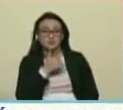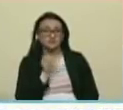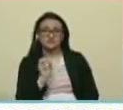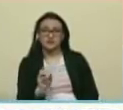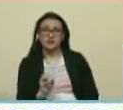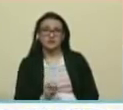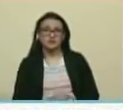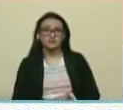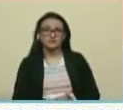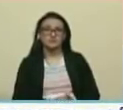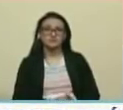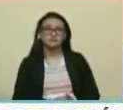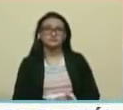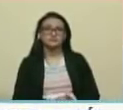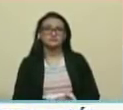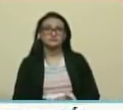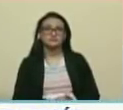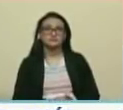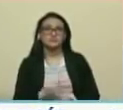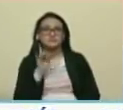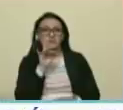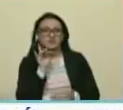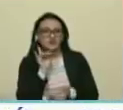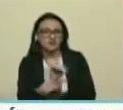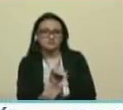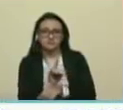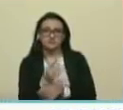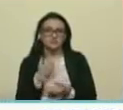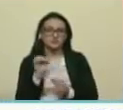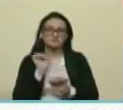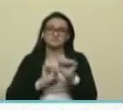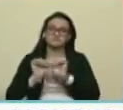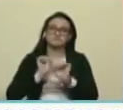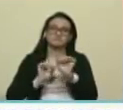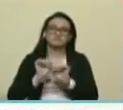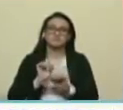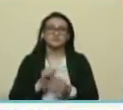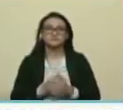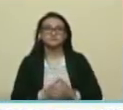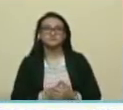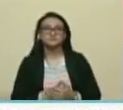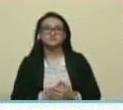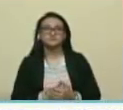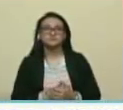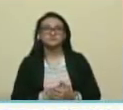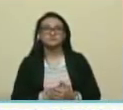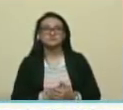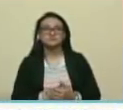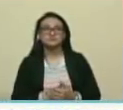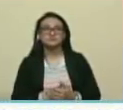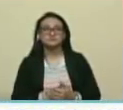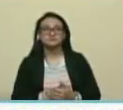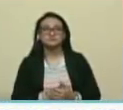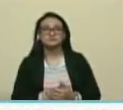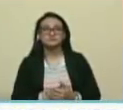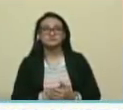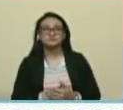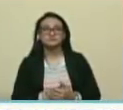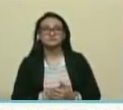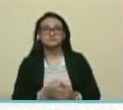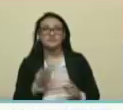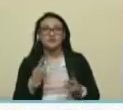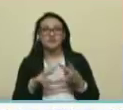la agresión, frente a la infamia y frente a la mentira. Cada vez que aparezcan estos